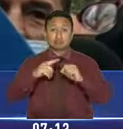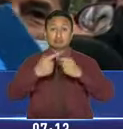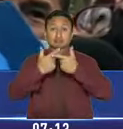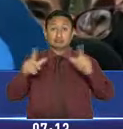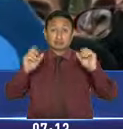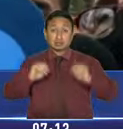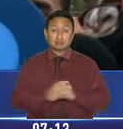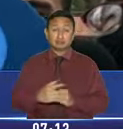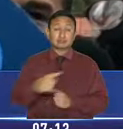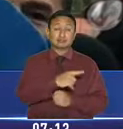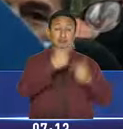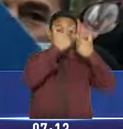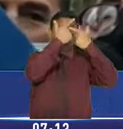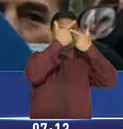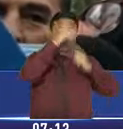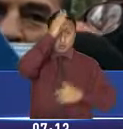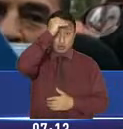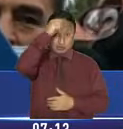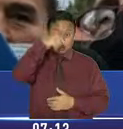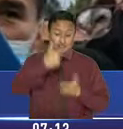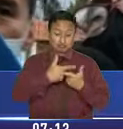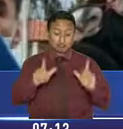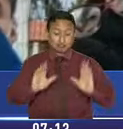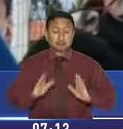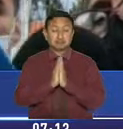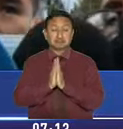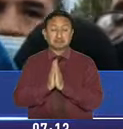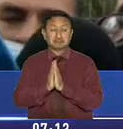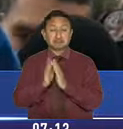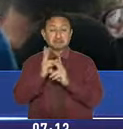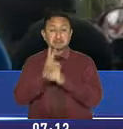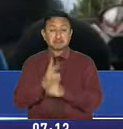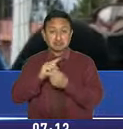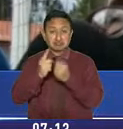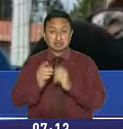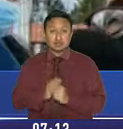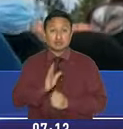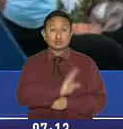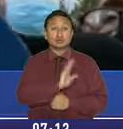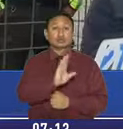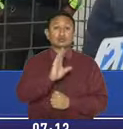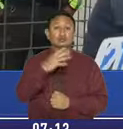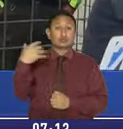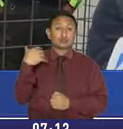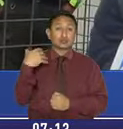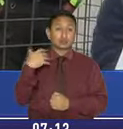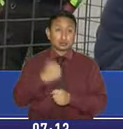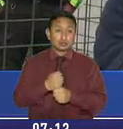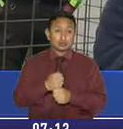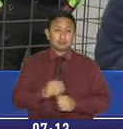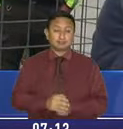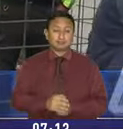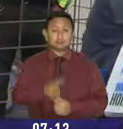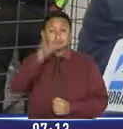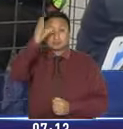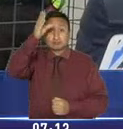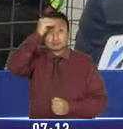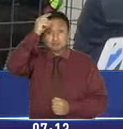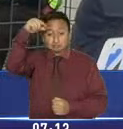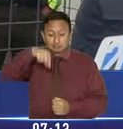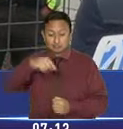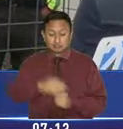de un habeas corpus que lo que determina es que se ha violentado sus garantías. Jorge Glass ha cumplido una sentencia infame. La noche